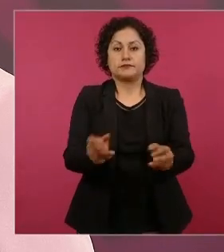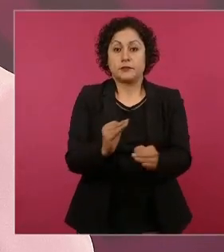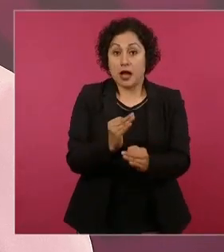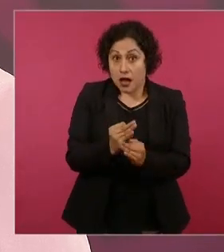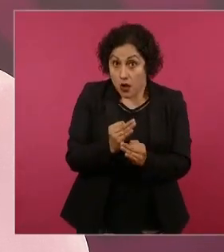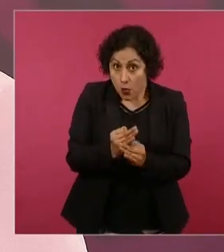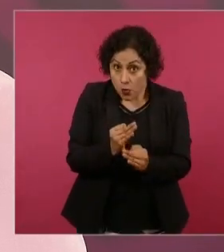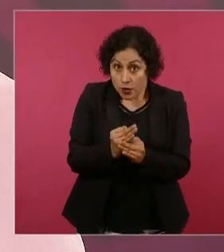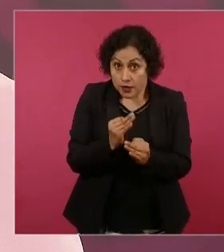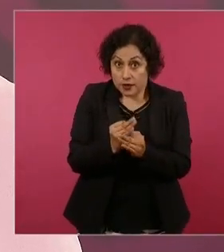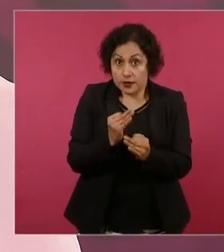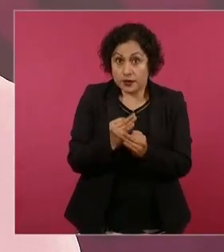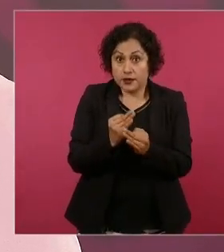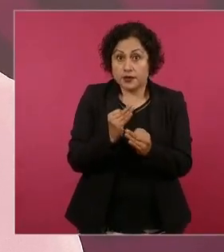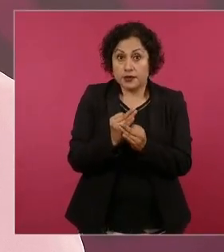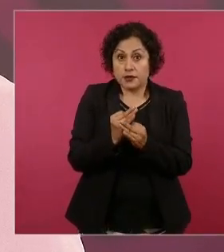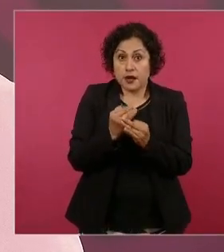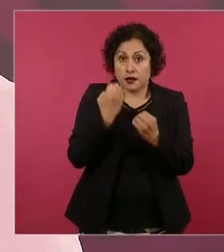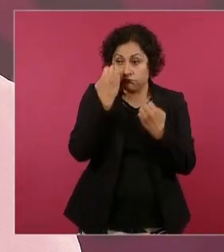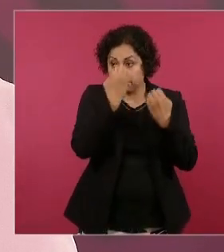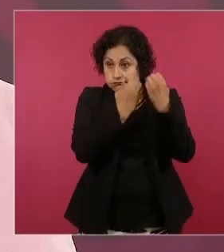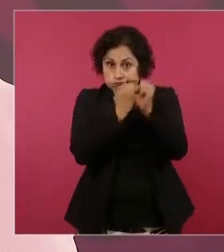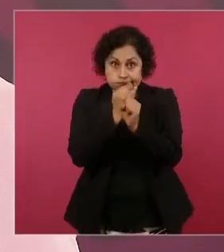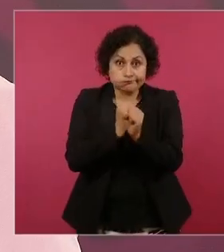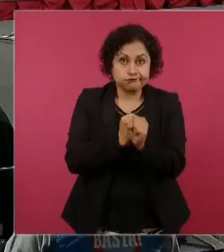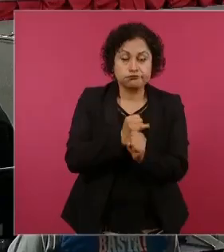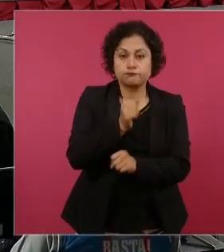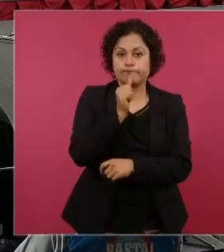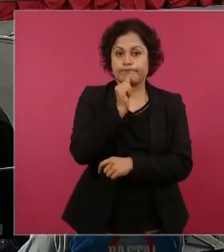en análisis.